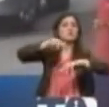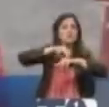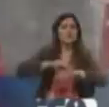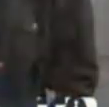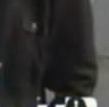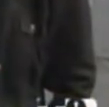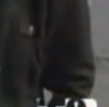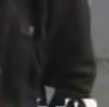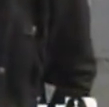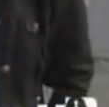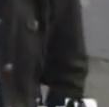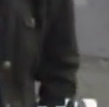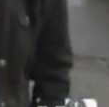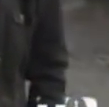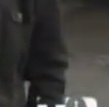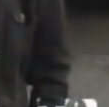calles.